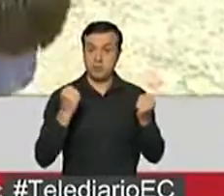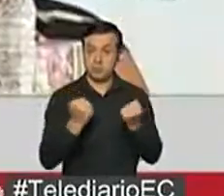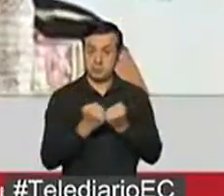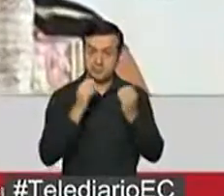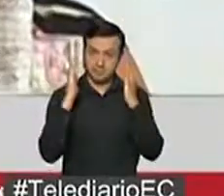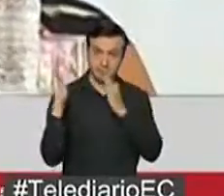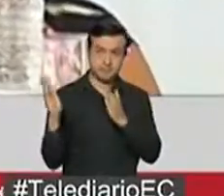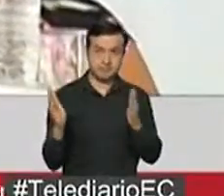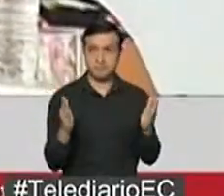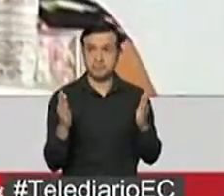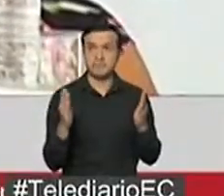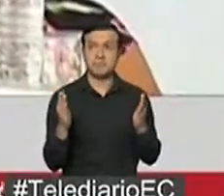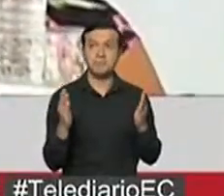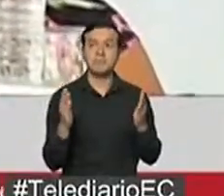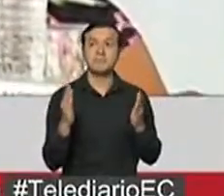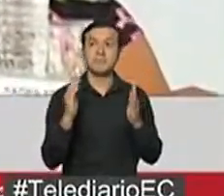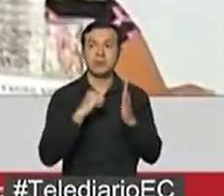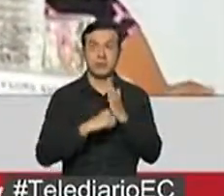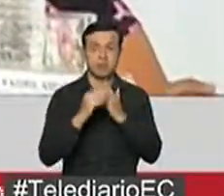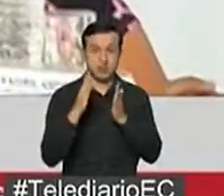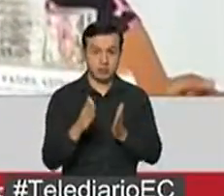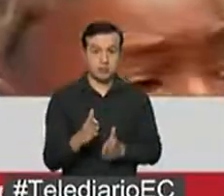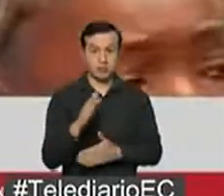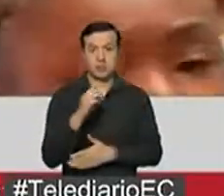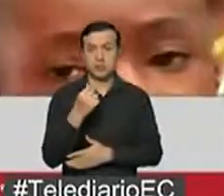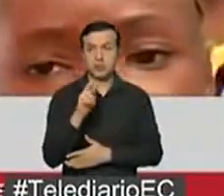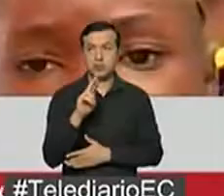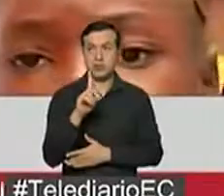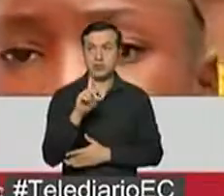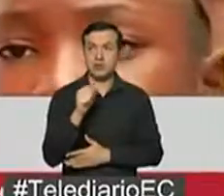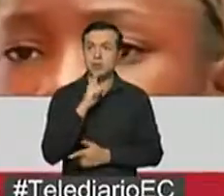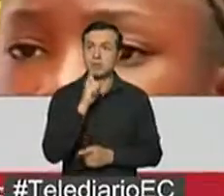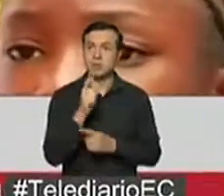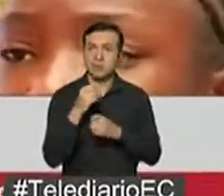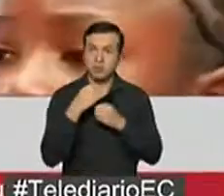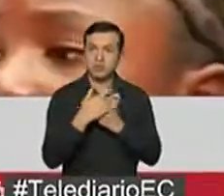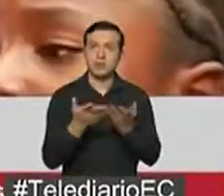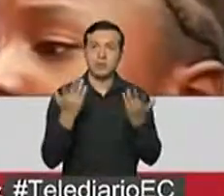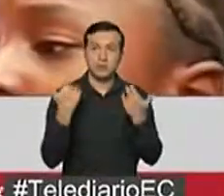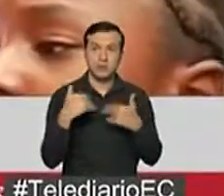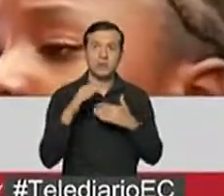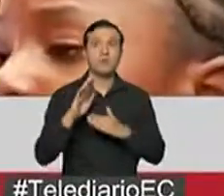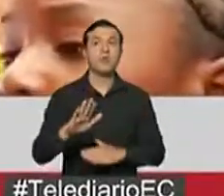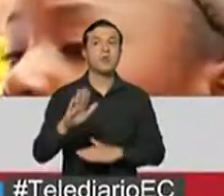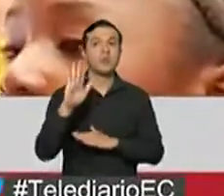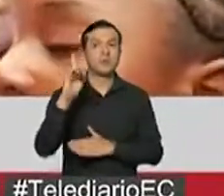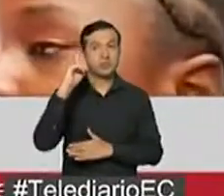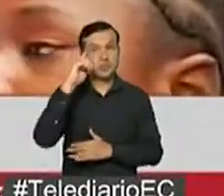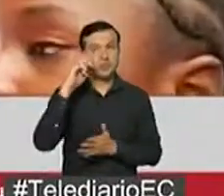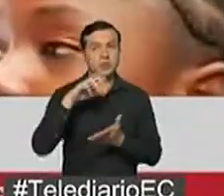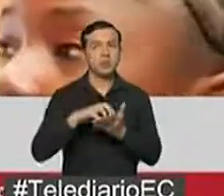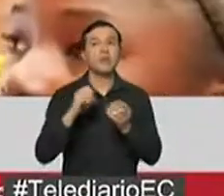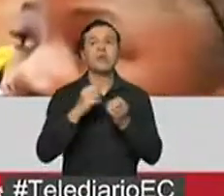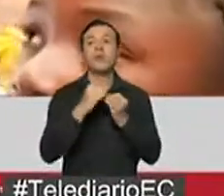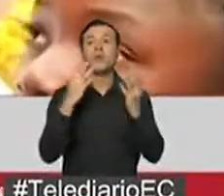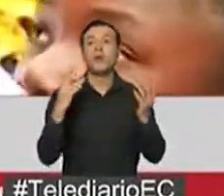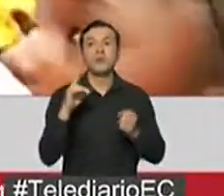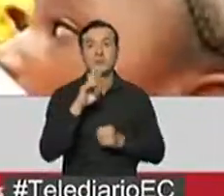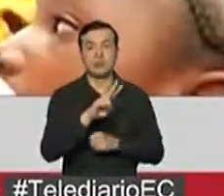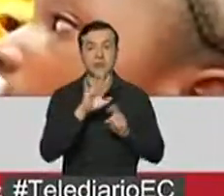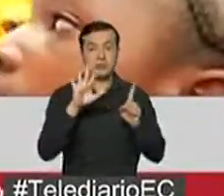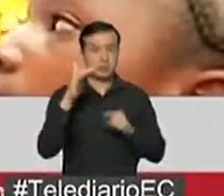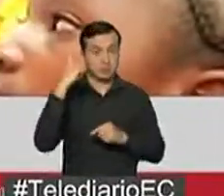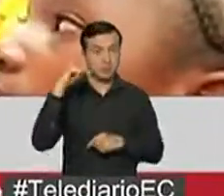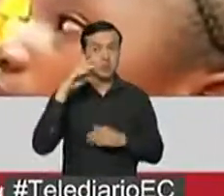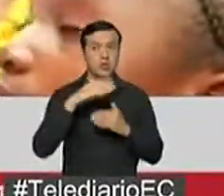así lo destacó el ministro iván granda este efecto establece el compromiso con el gobierno son 26 millones de dólares más